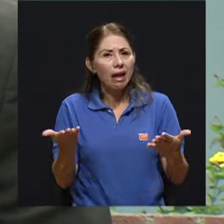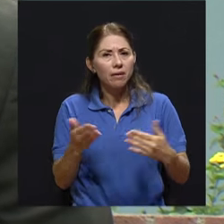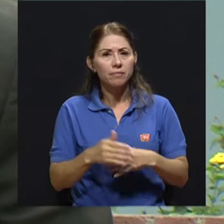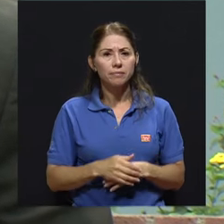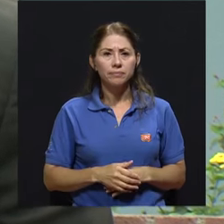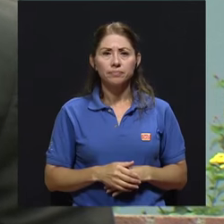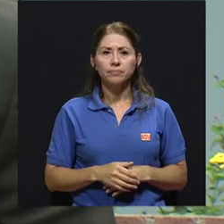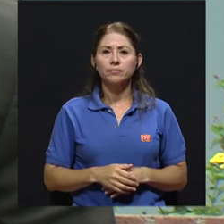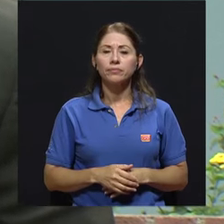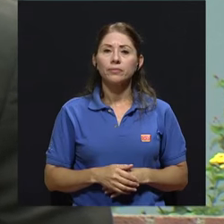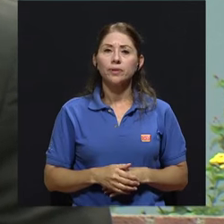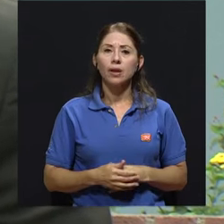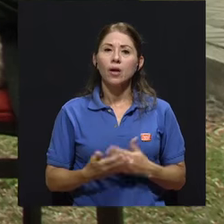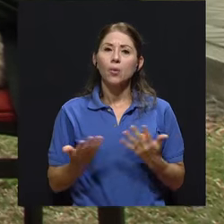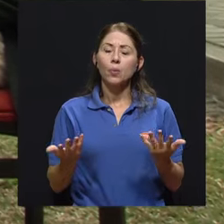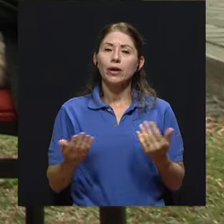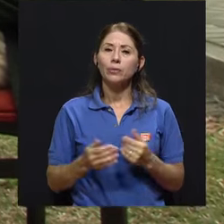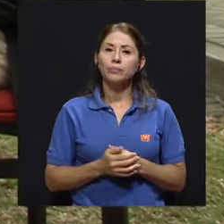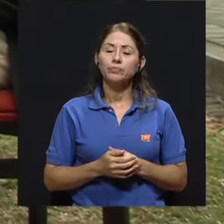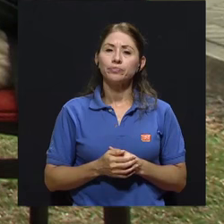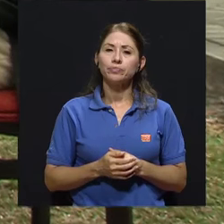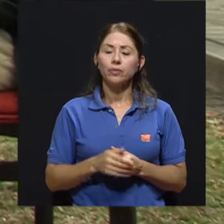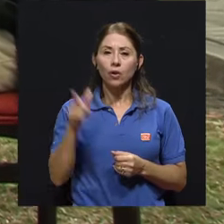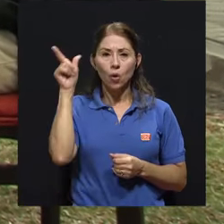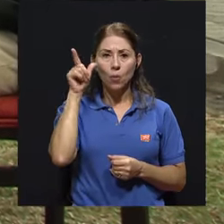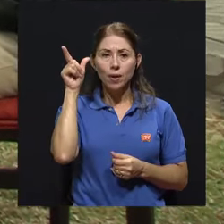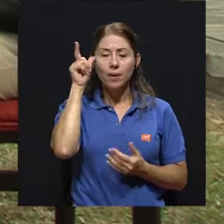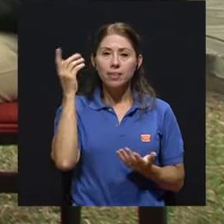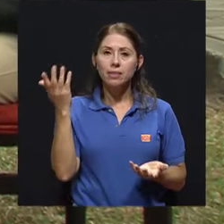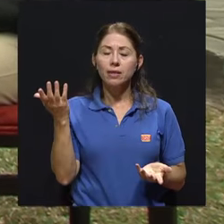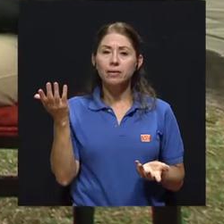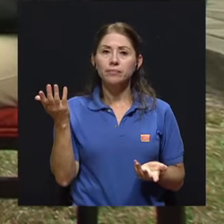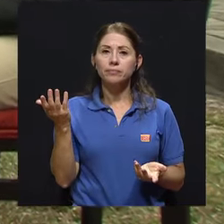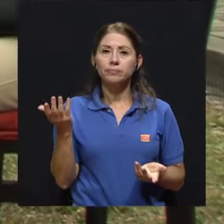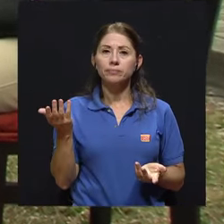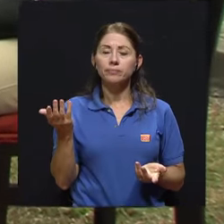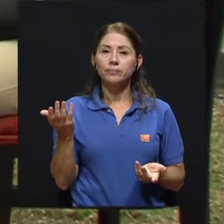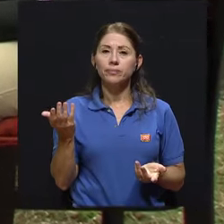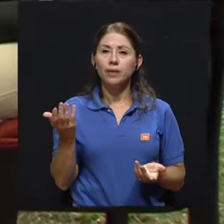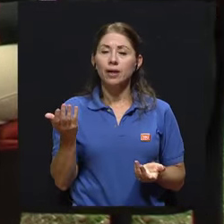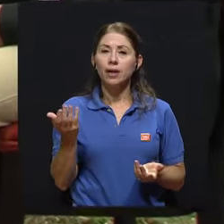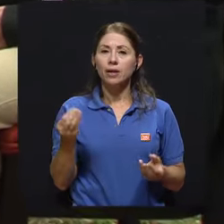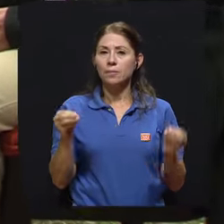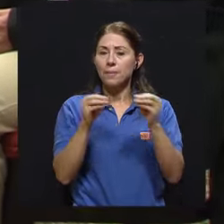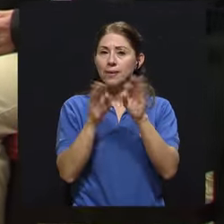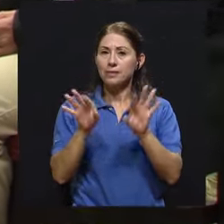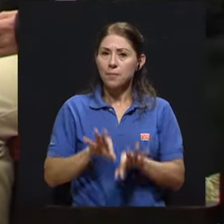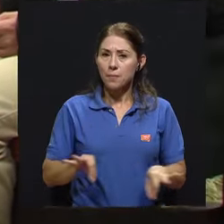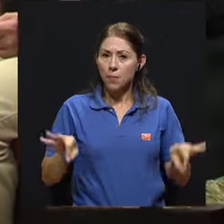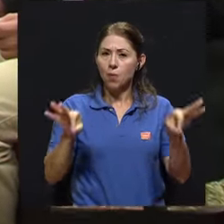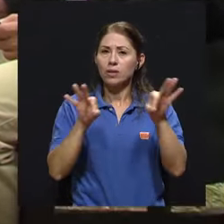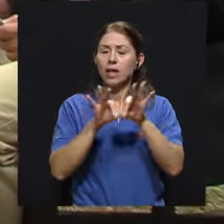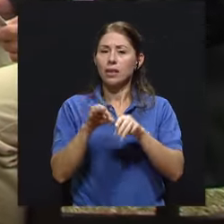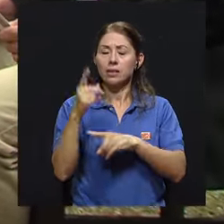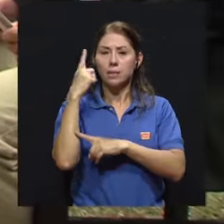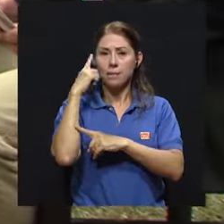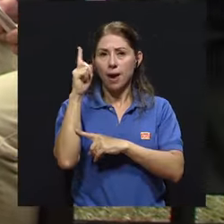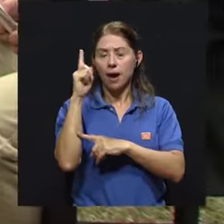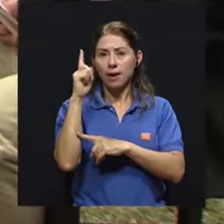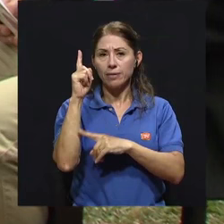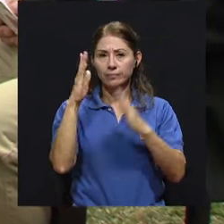mano? Bueno, obviamente el factor más importante para tratar una